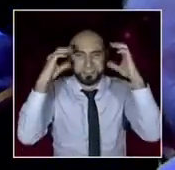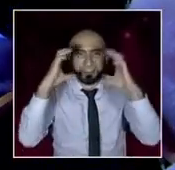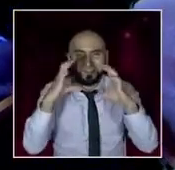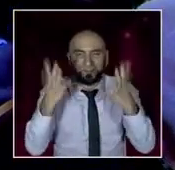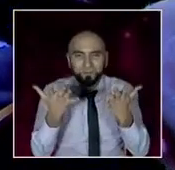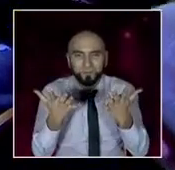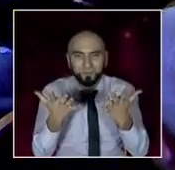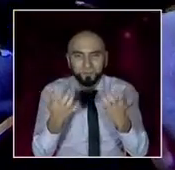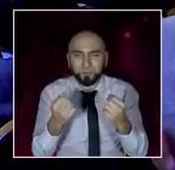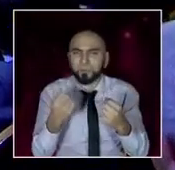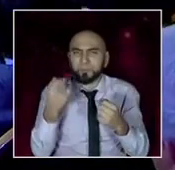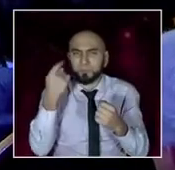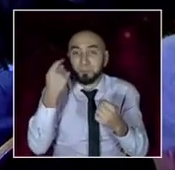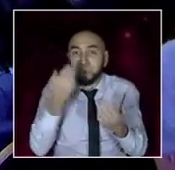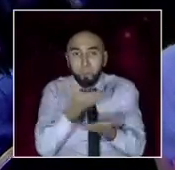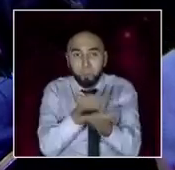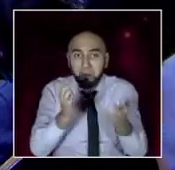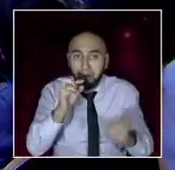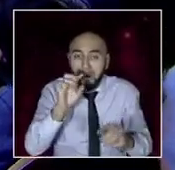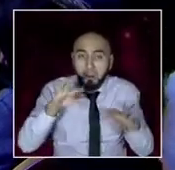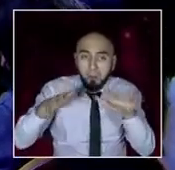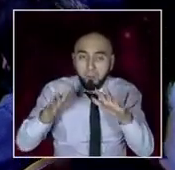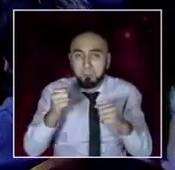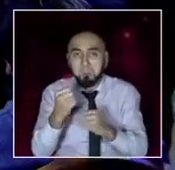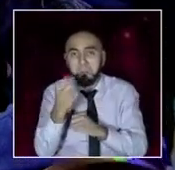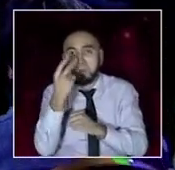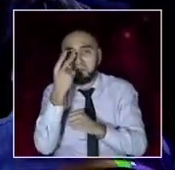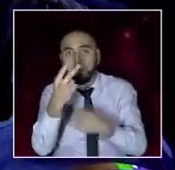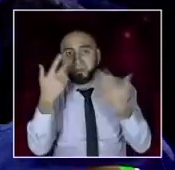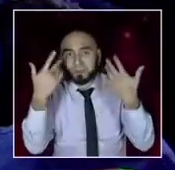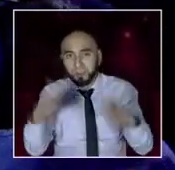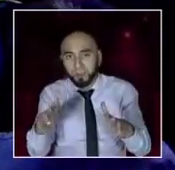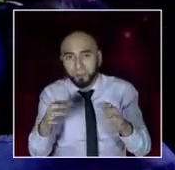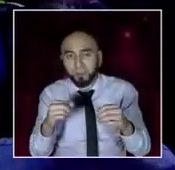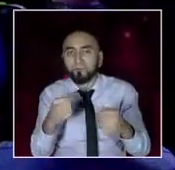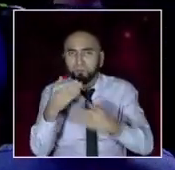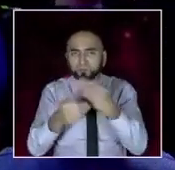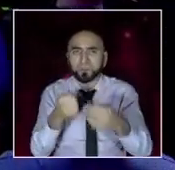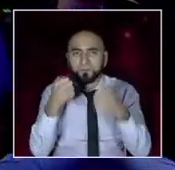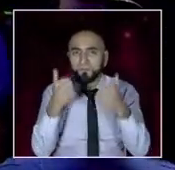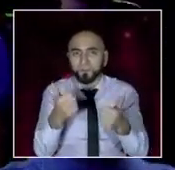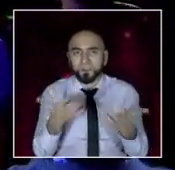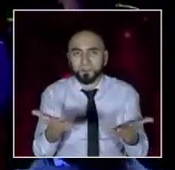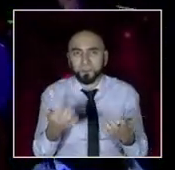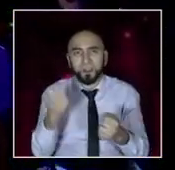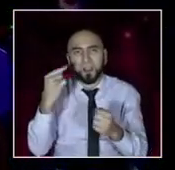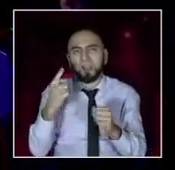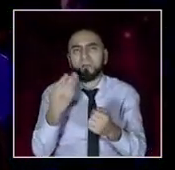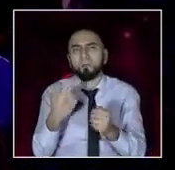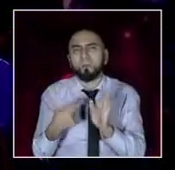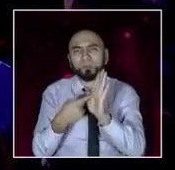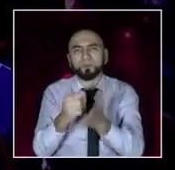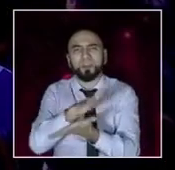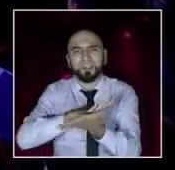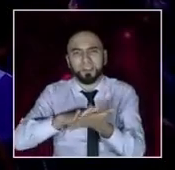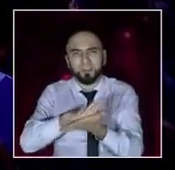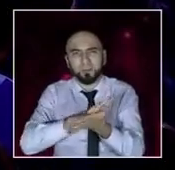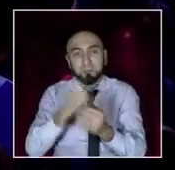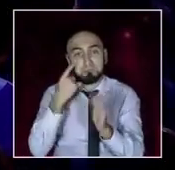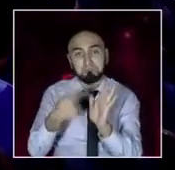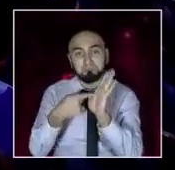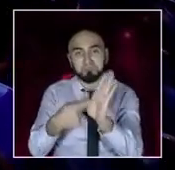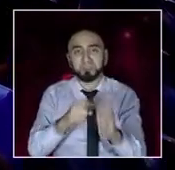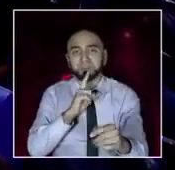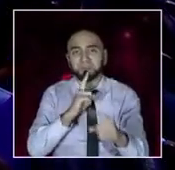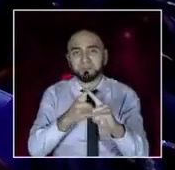visto, y funcionan bien para ilustrar esta idea. Esto es algo que se llama el tablero de Edelson.